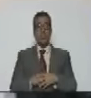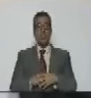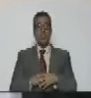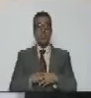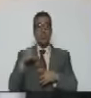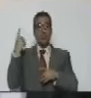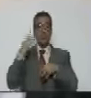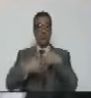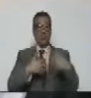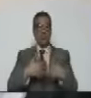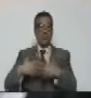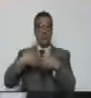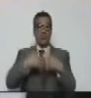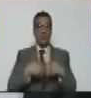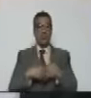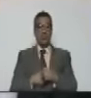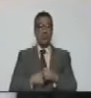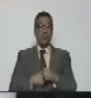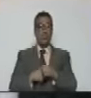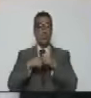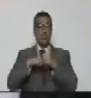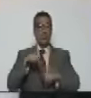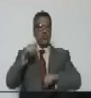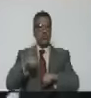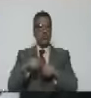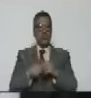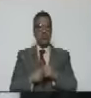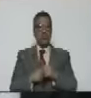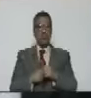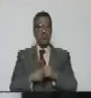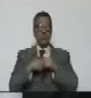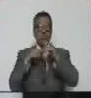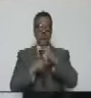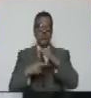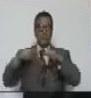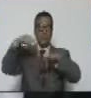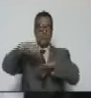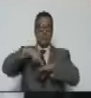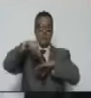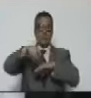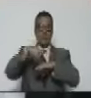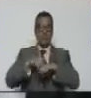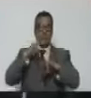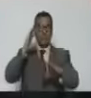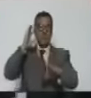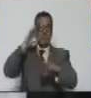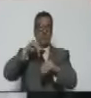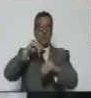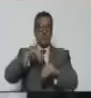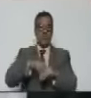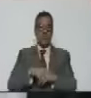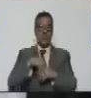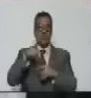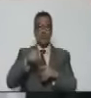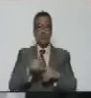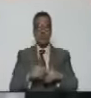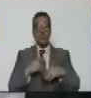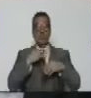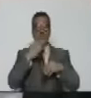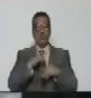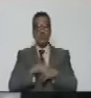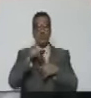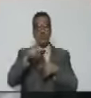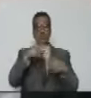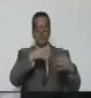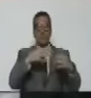el imperialismo yanqui. Y aquí está el saldo, el resultado y el espíritu